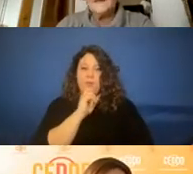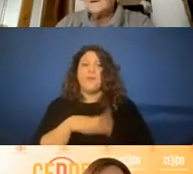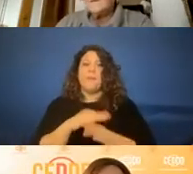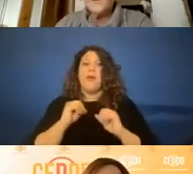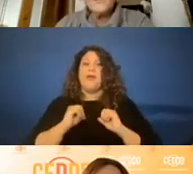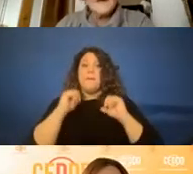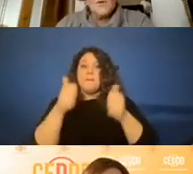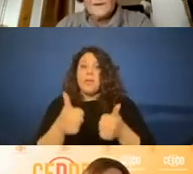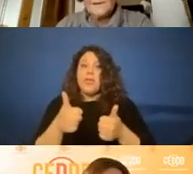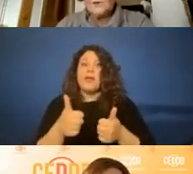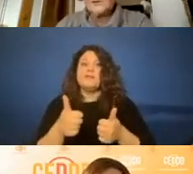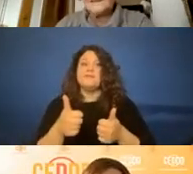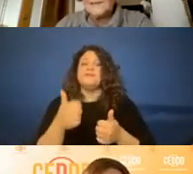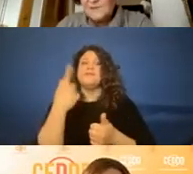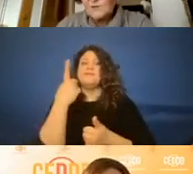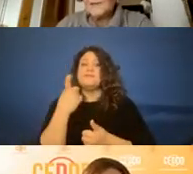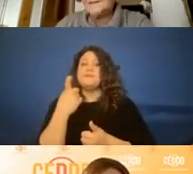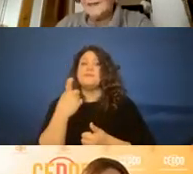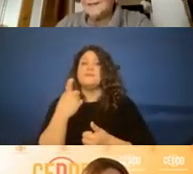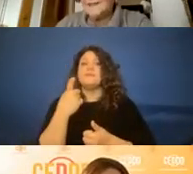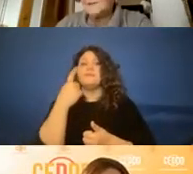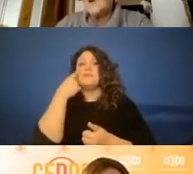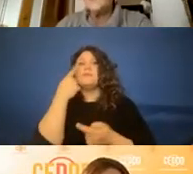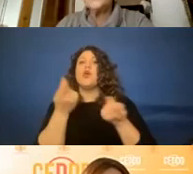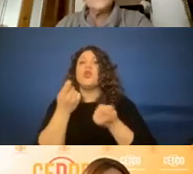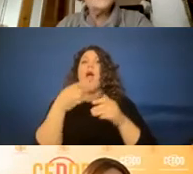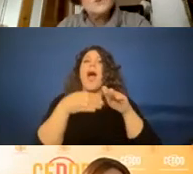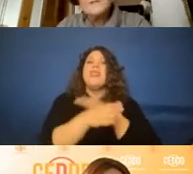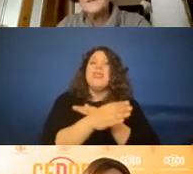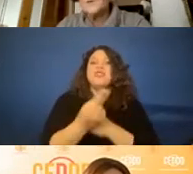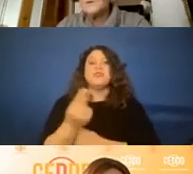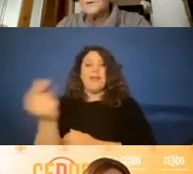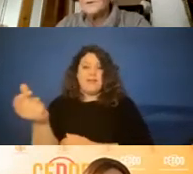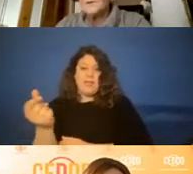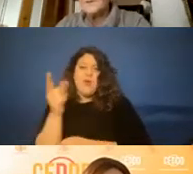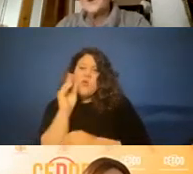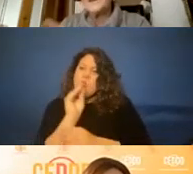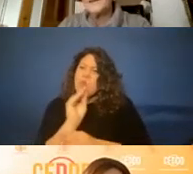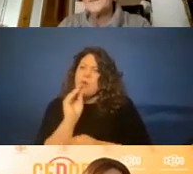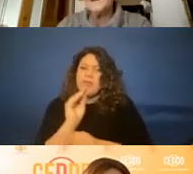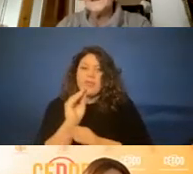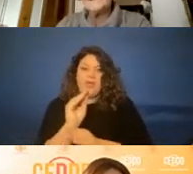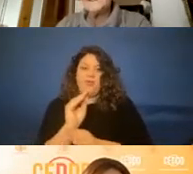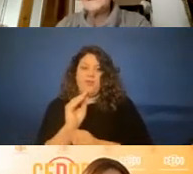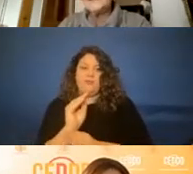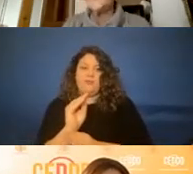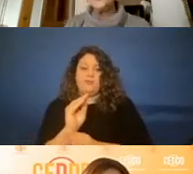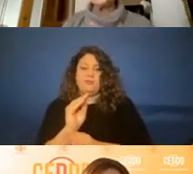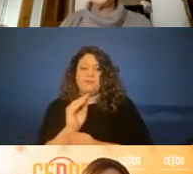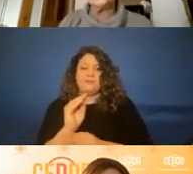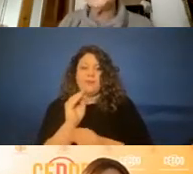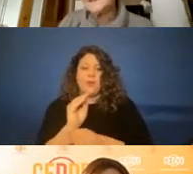tener muy en cuenta los accesos y las salidas. Cuidar muchísimo por el tema de